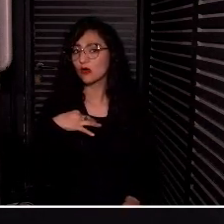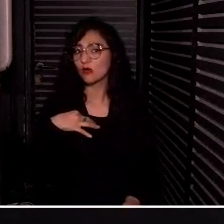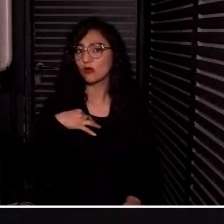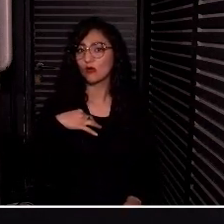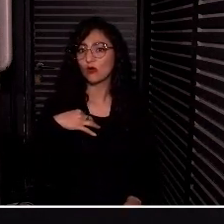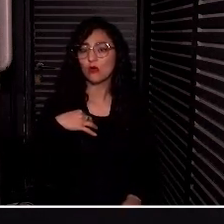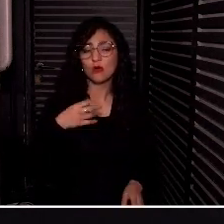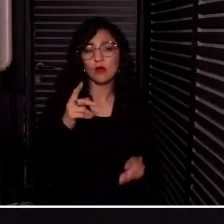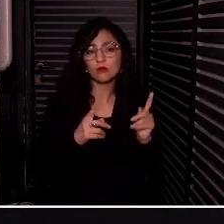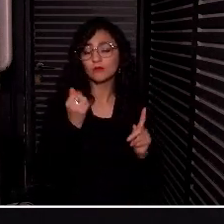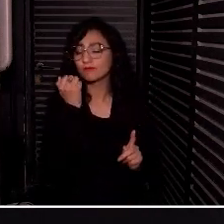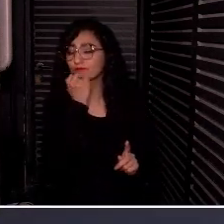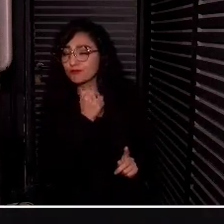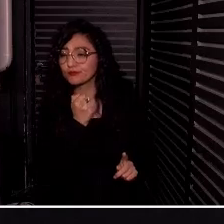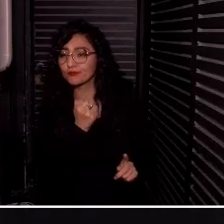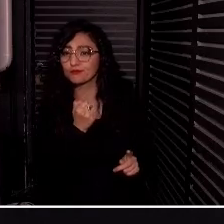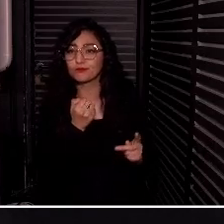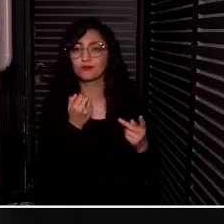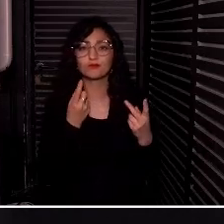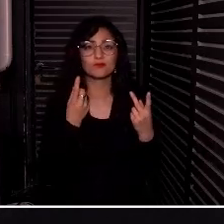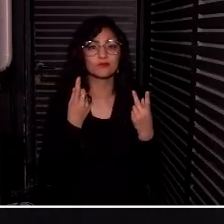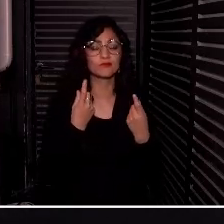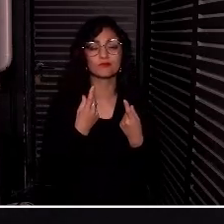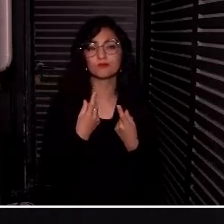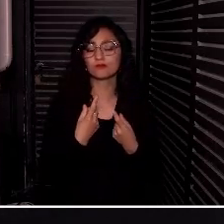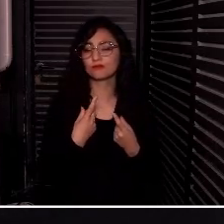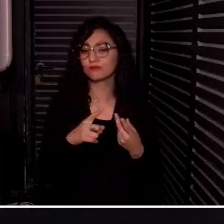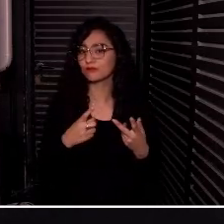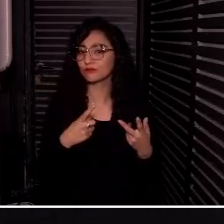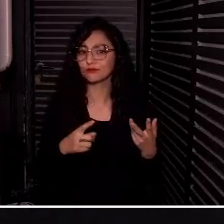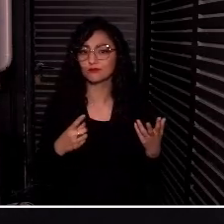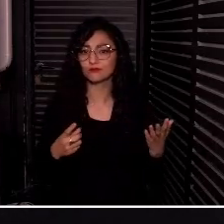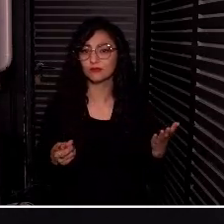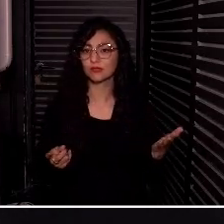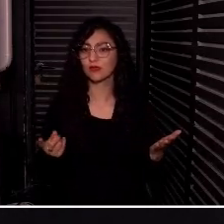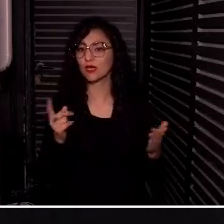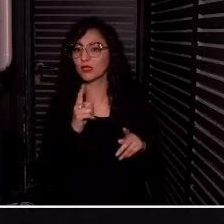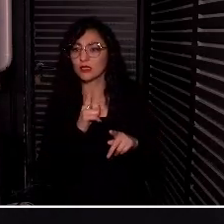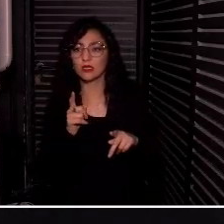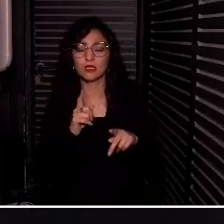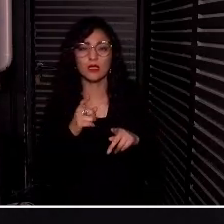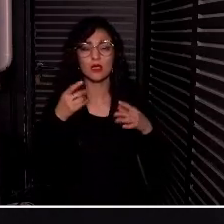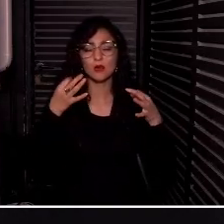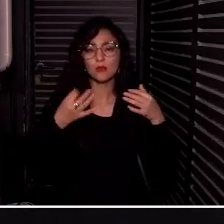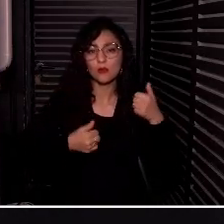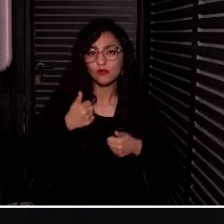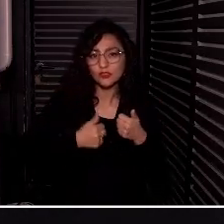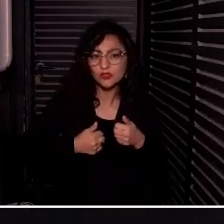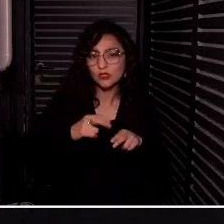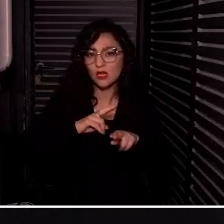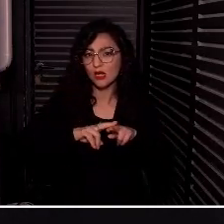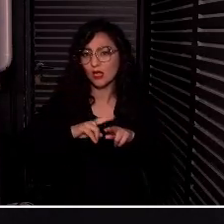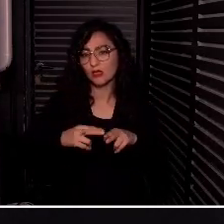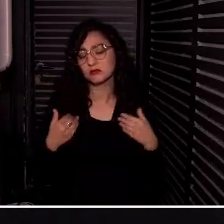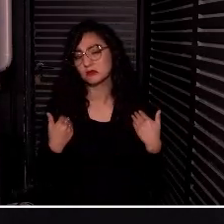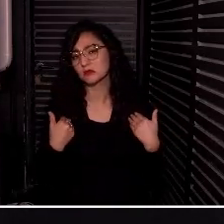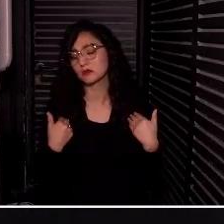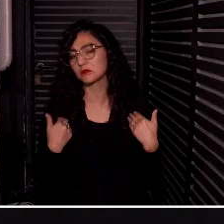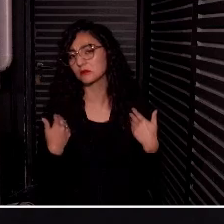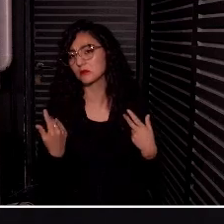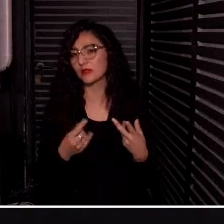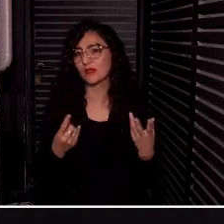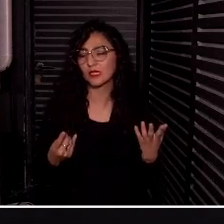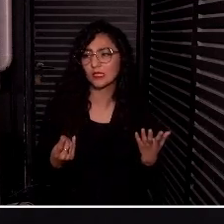a errores a a a mal ejercicio profesional A lo mejor deberían tener también una